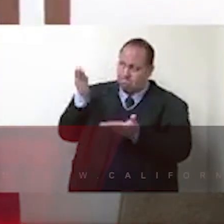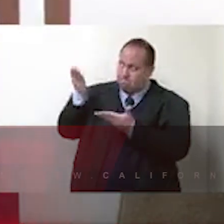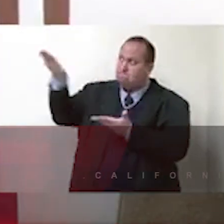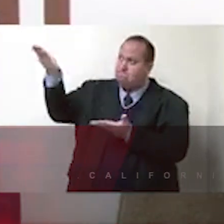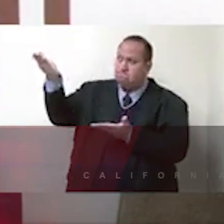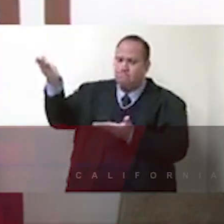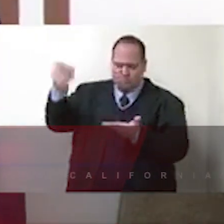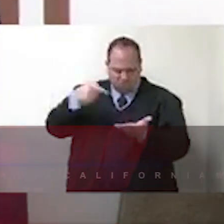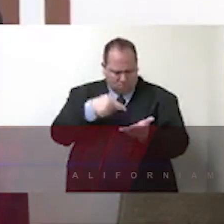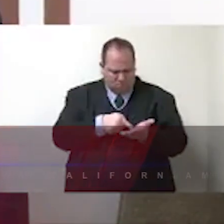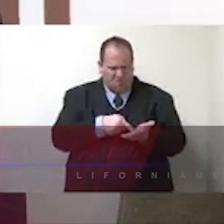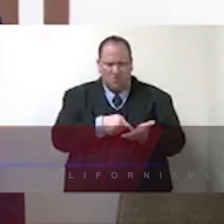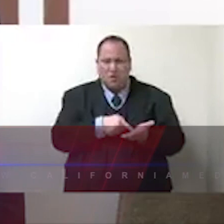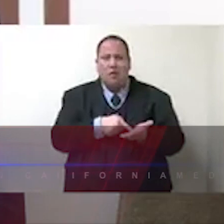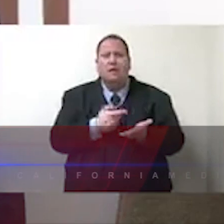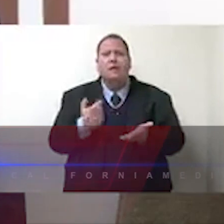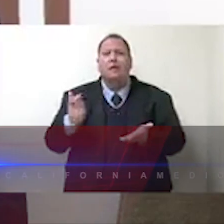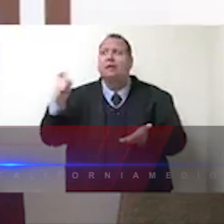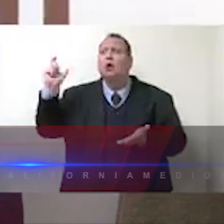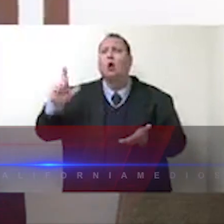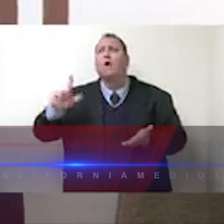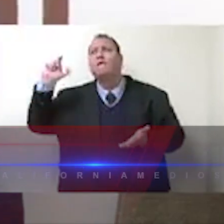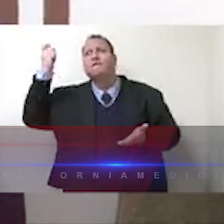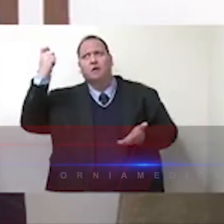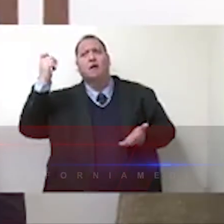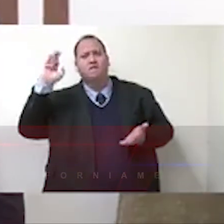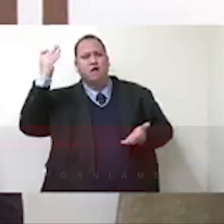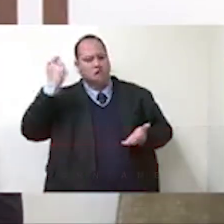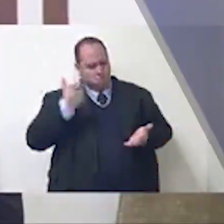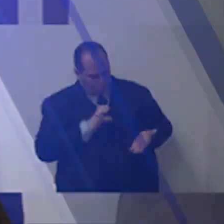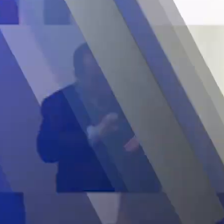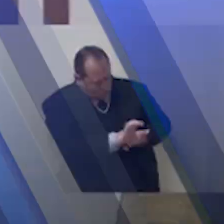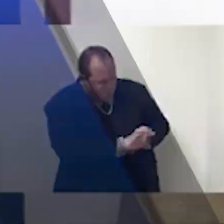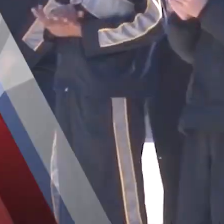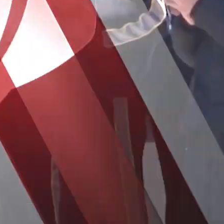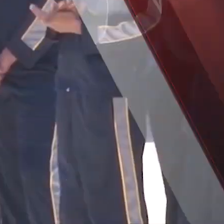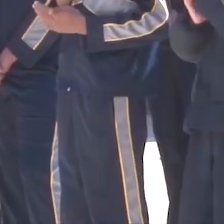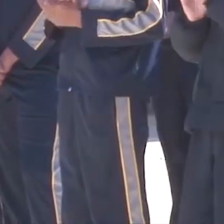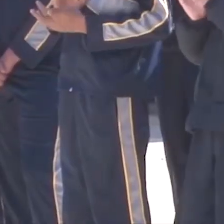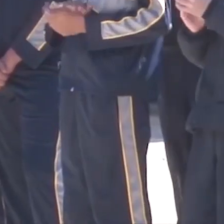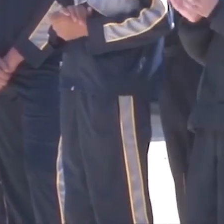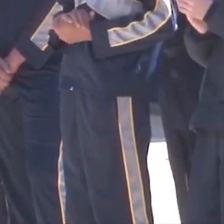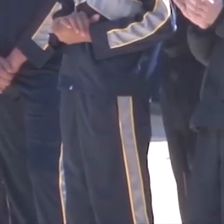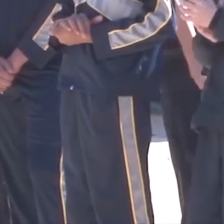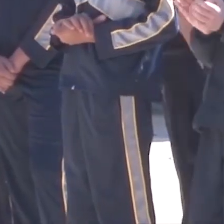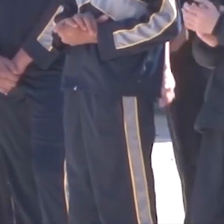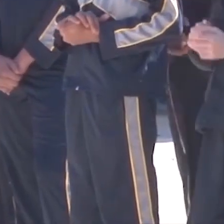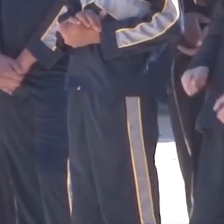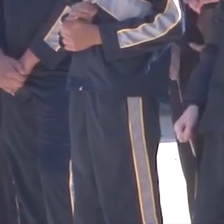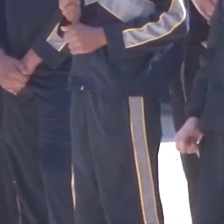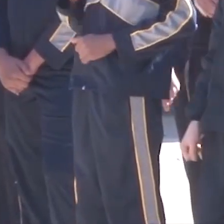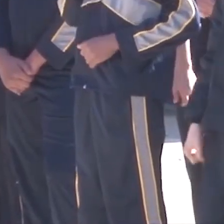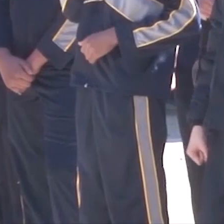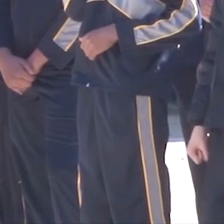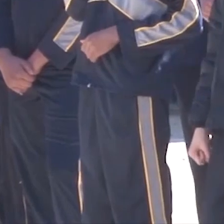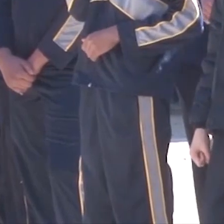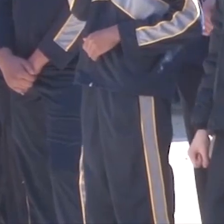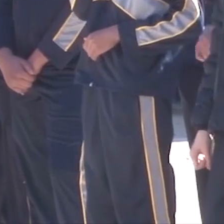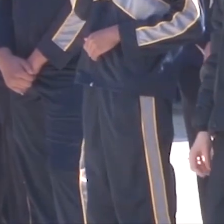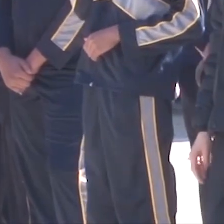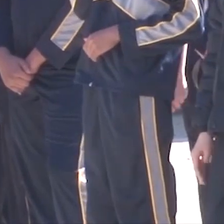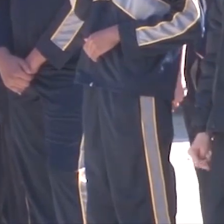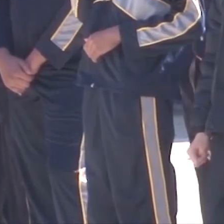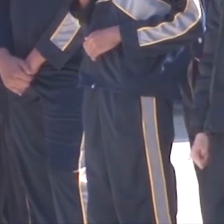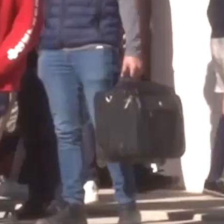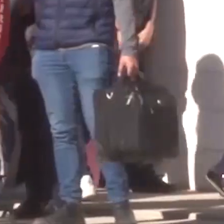porque es recurso federal el que se desvió. El otro caso se detectó también en la Secretaría de